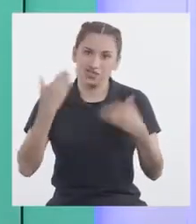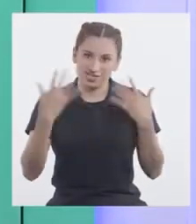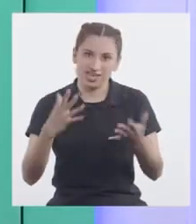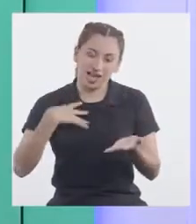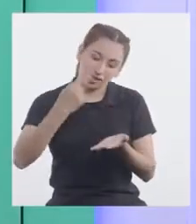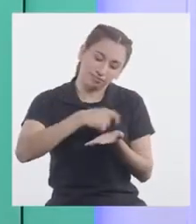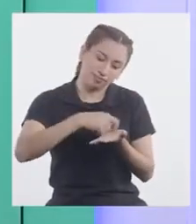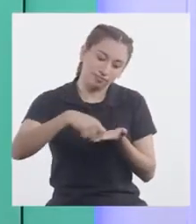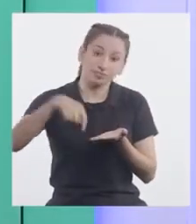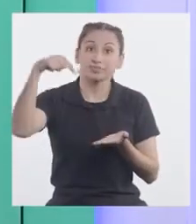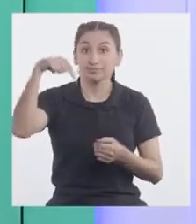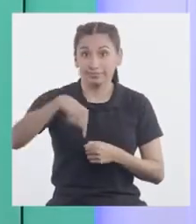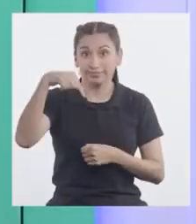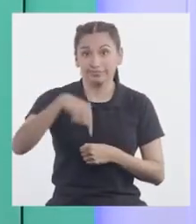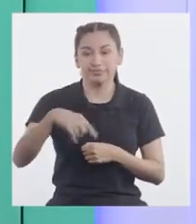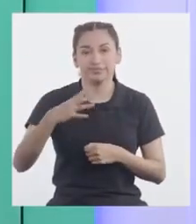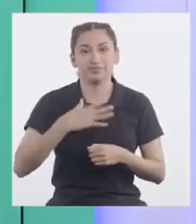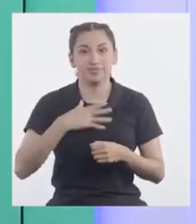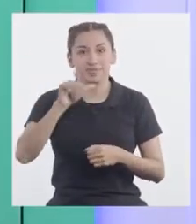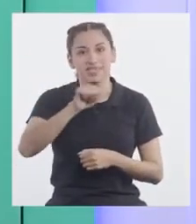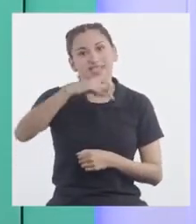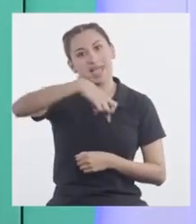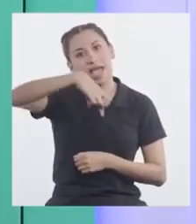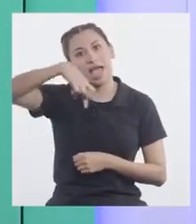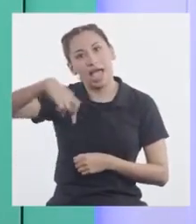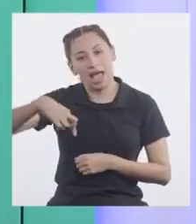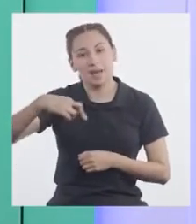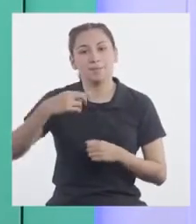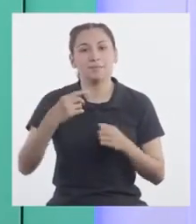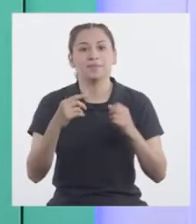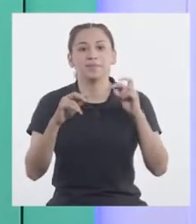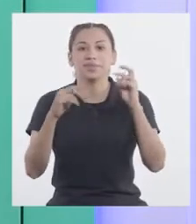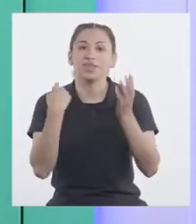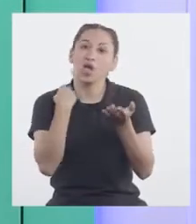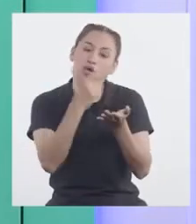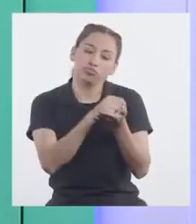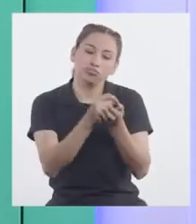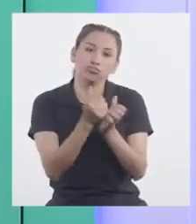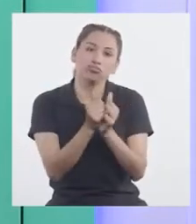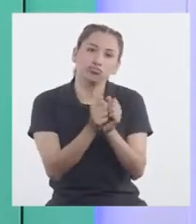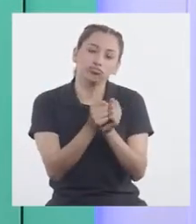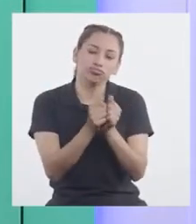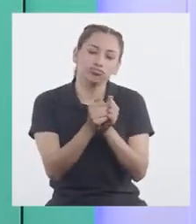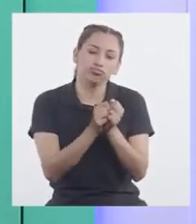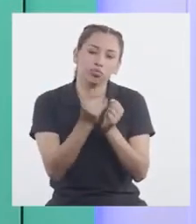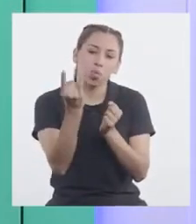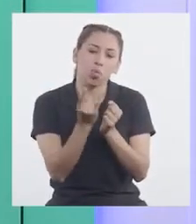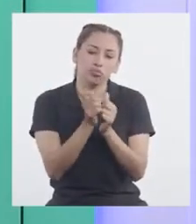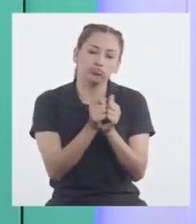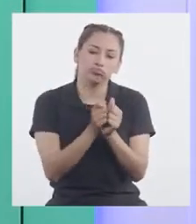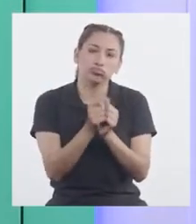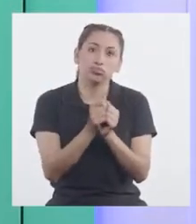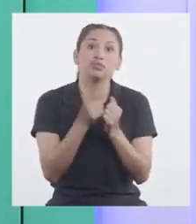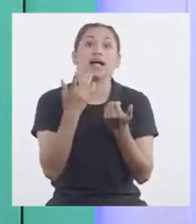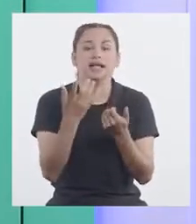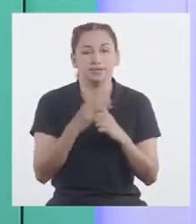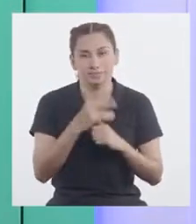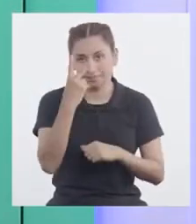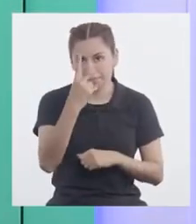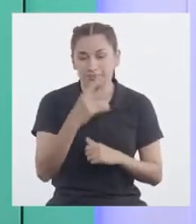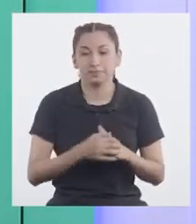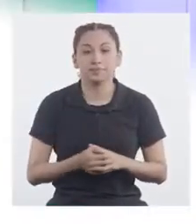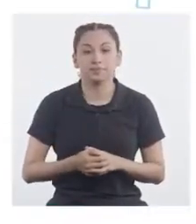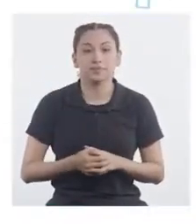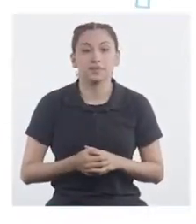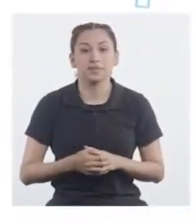que, por ejemplo, yo anoté aquí en mi aplicación de anotaciones y que me pareció muy importante es